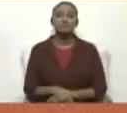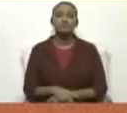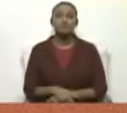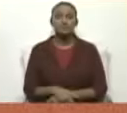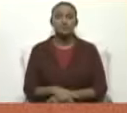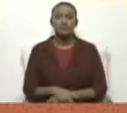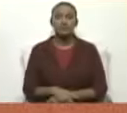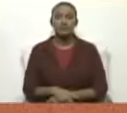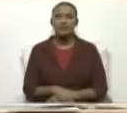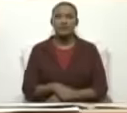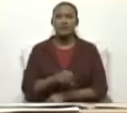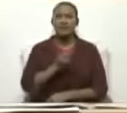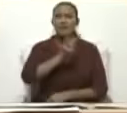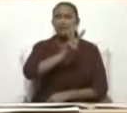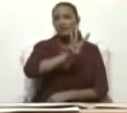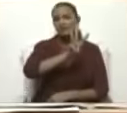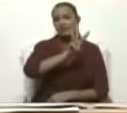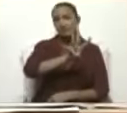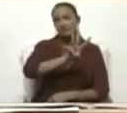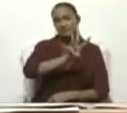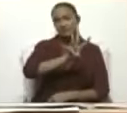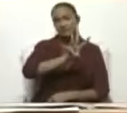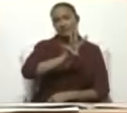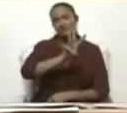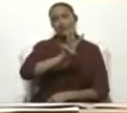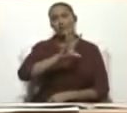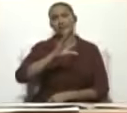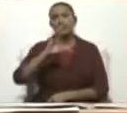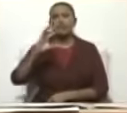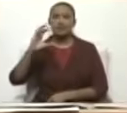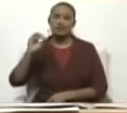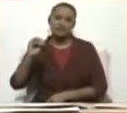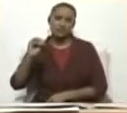...3-0 a Jamaica, clasificaron de primero en el grupo.